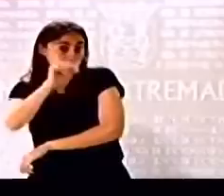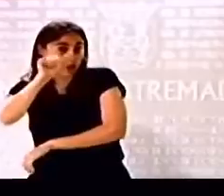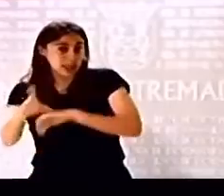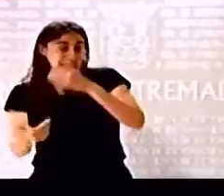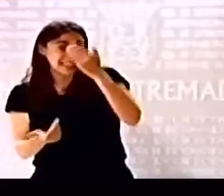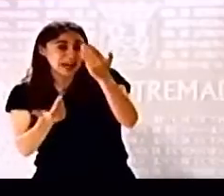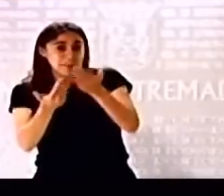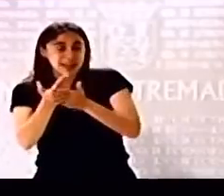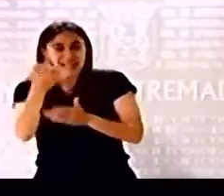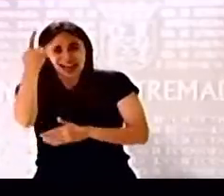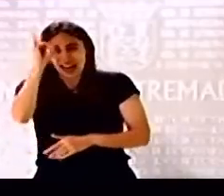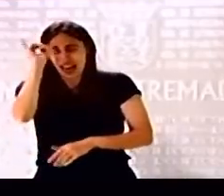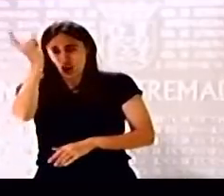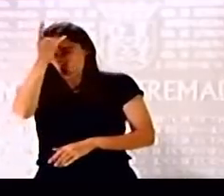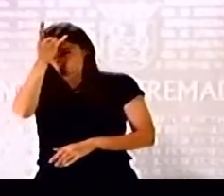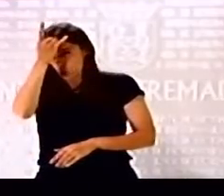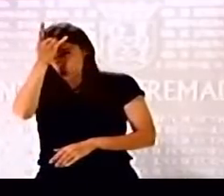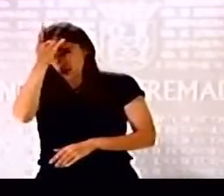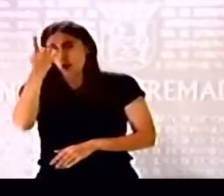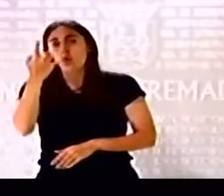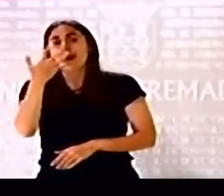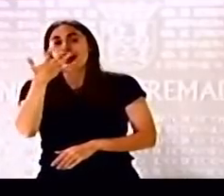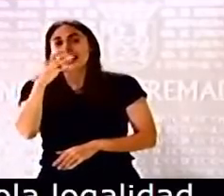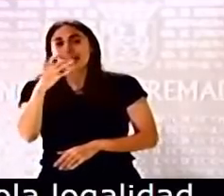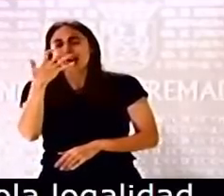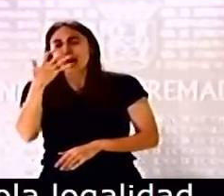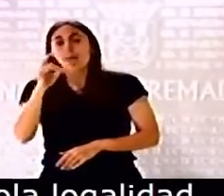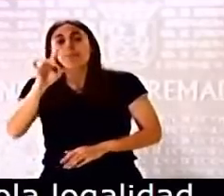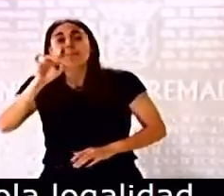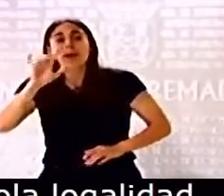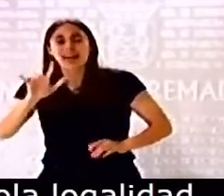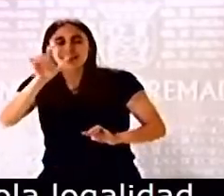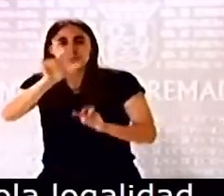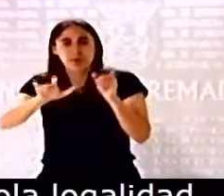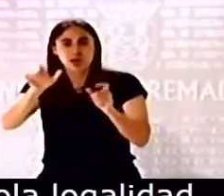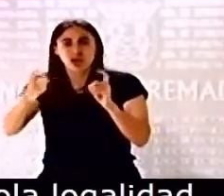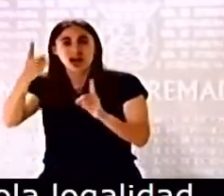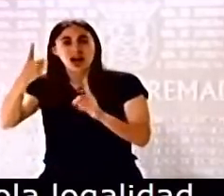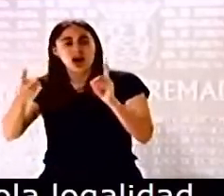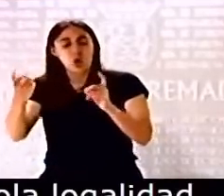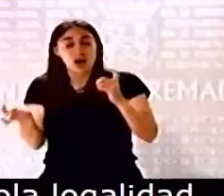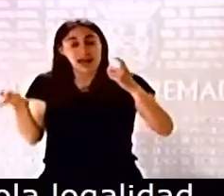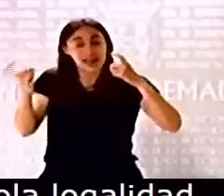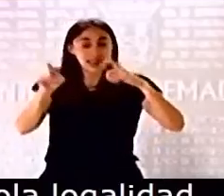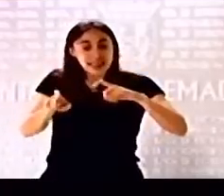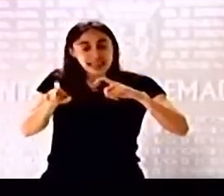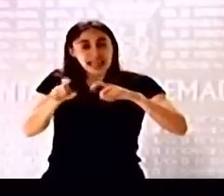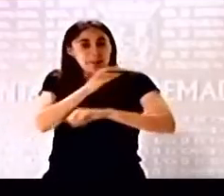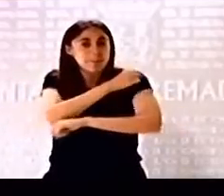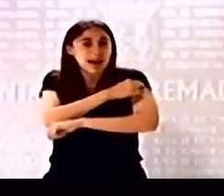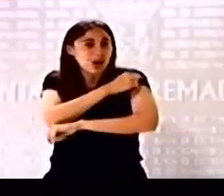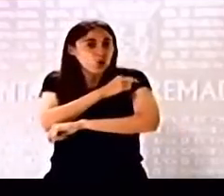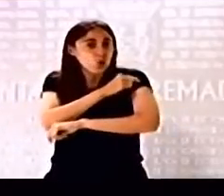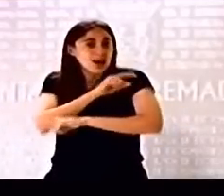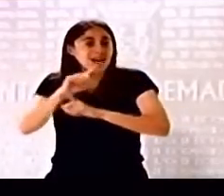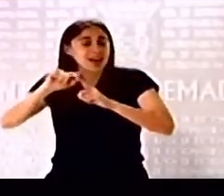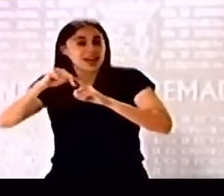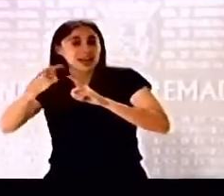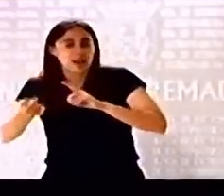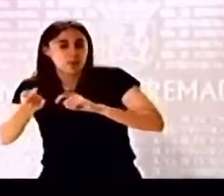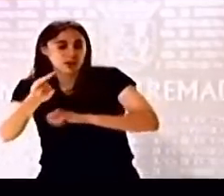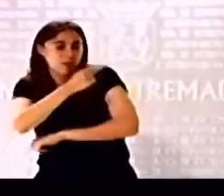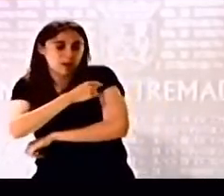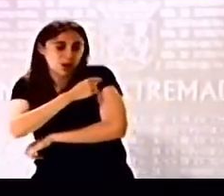nos ha llegado una queja y queríamos saber, porque al parecer había gente que estaba citada para esa vacunación y no han podido vacunarse.